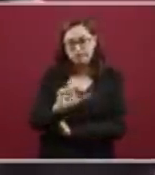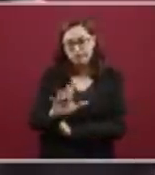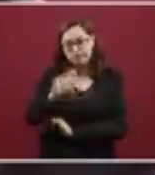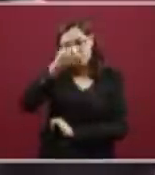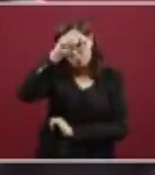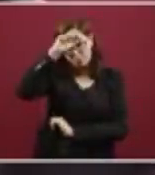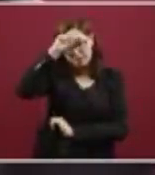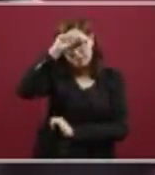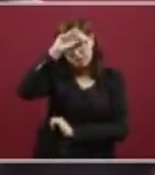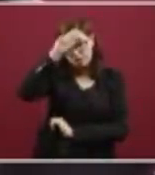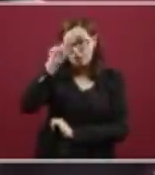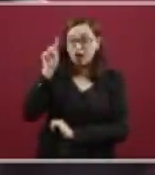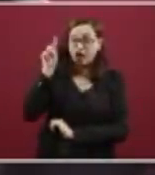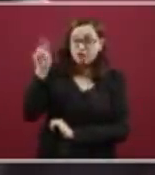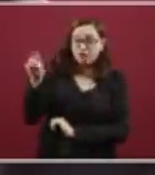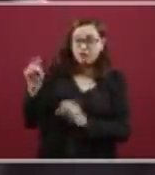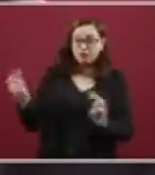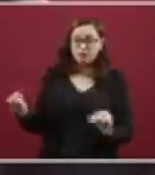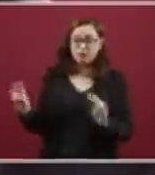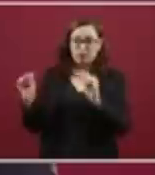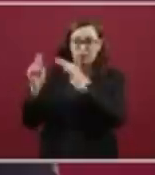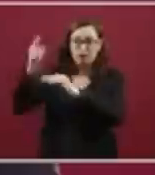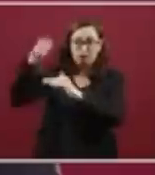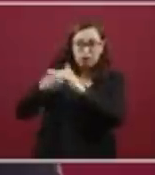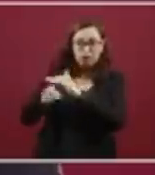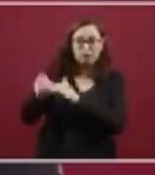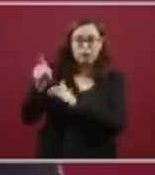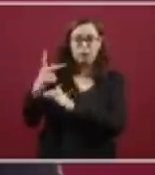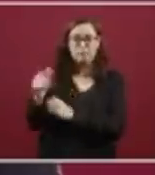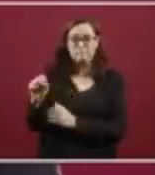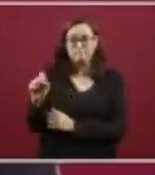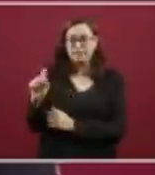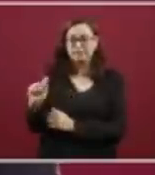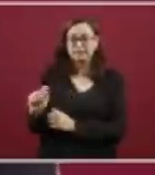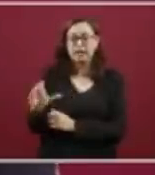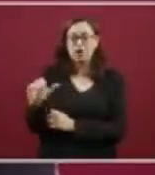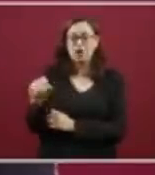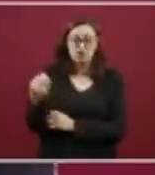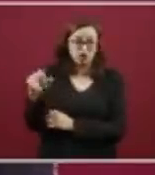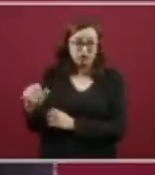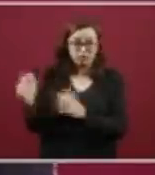en el socavón de la mina de pasta de Concho,